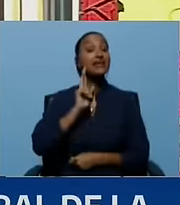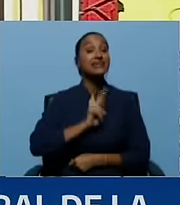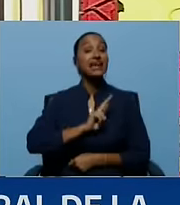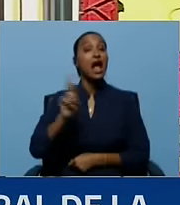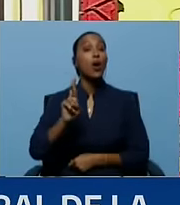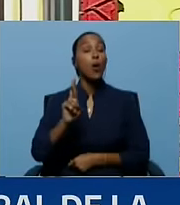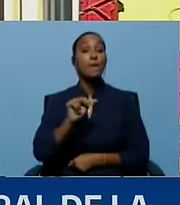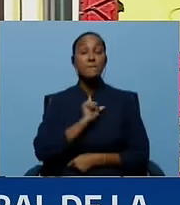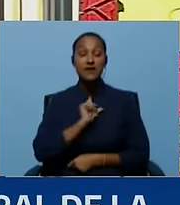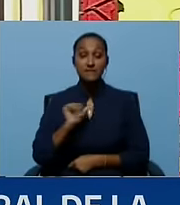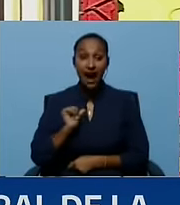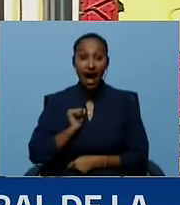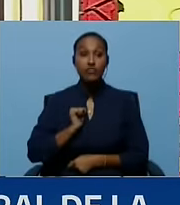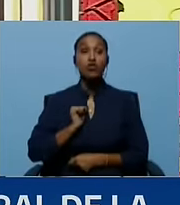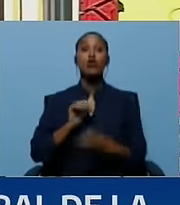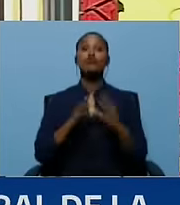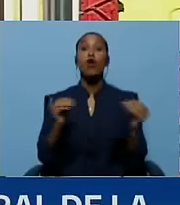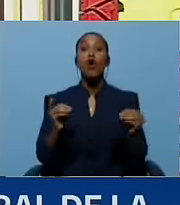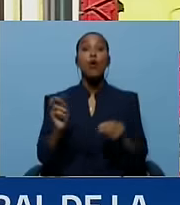privada de Venezuela.